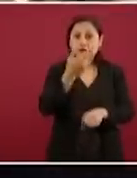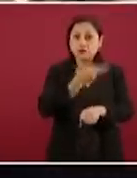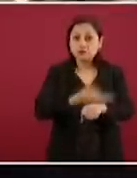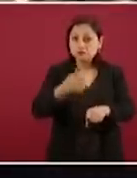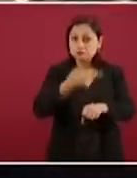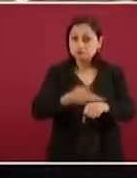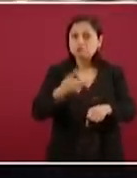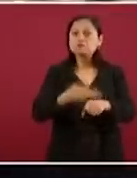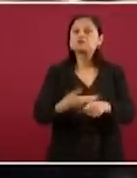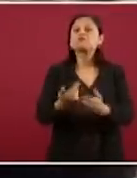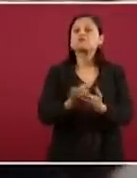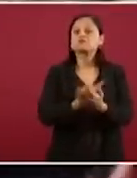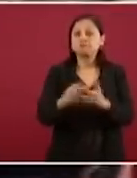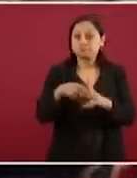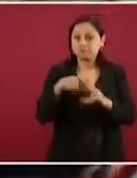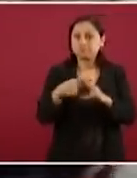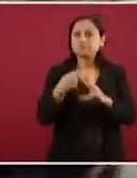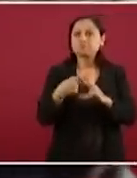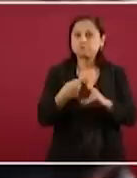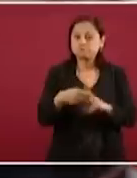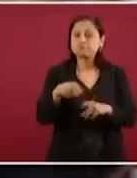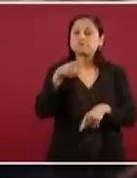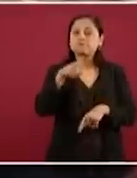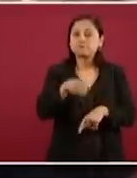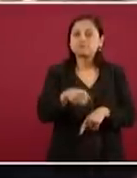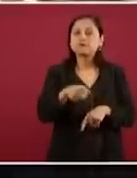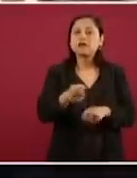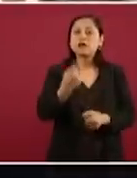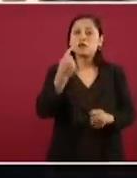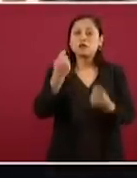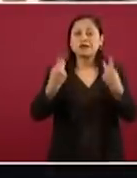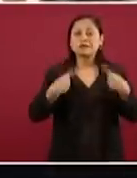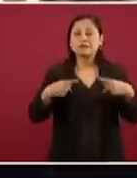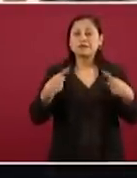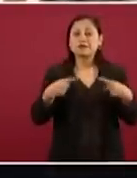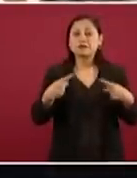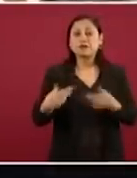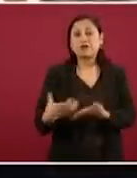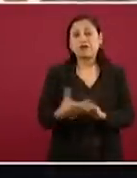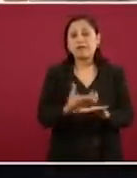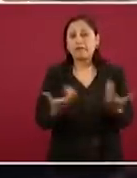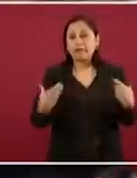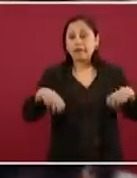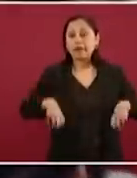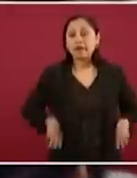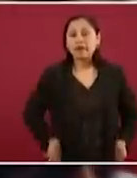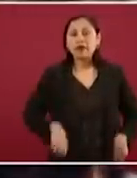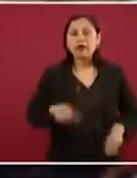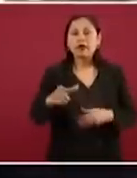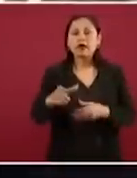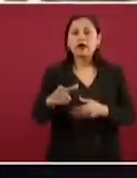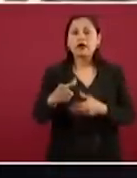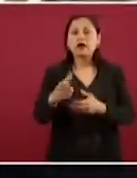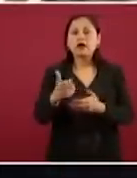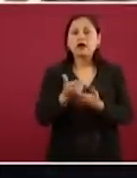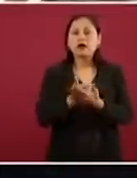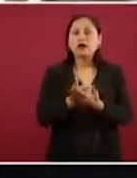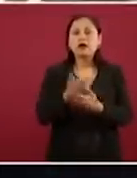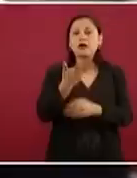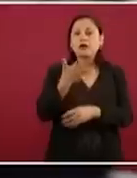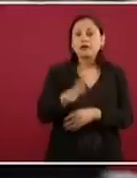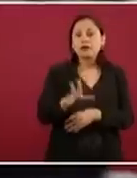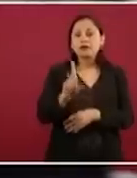haciendo su Navidad los coyotes, están cobrando de un 10 a un 30% a